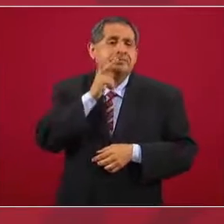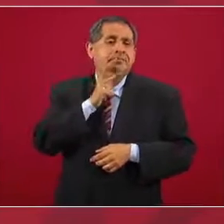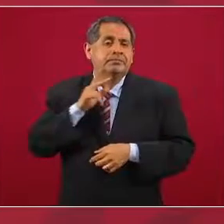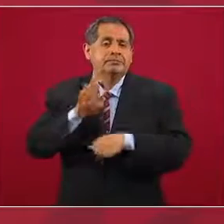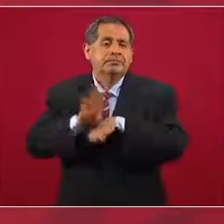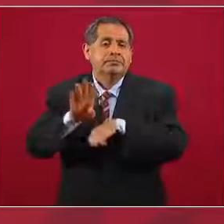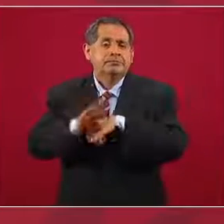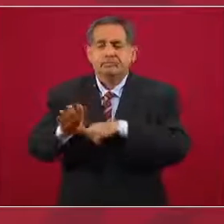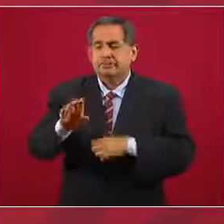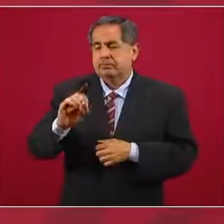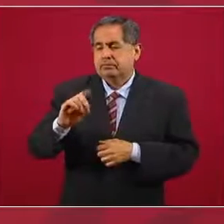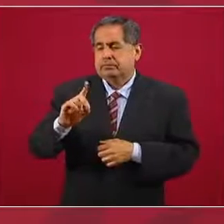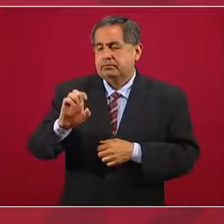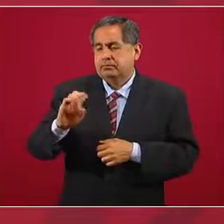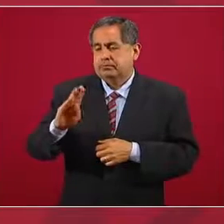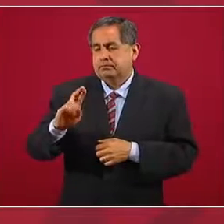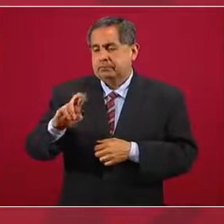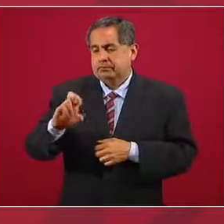porque